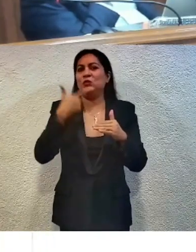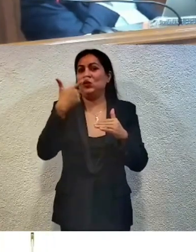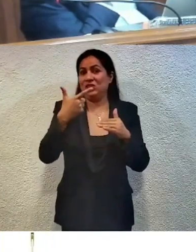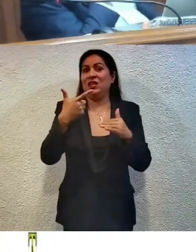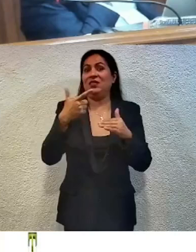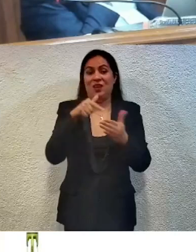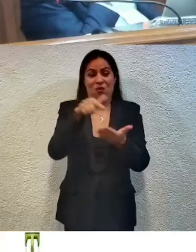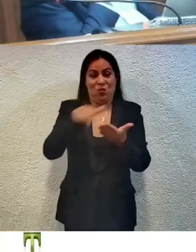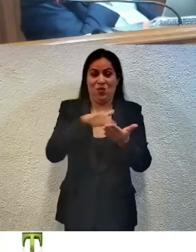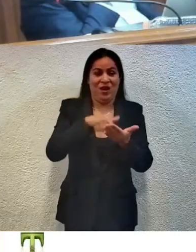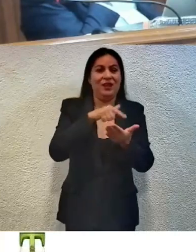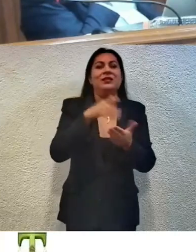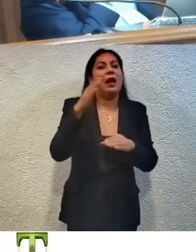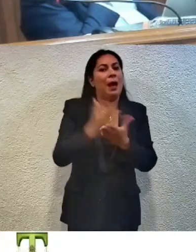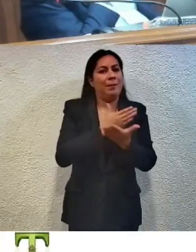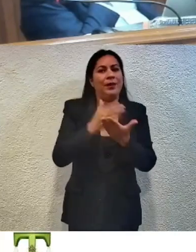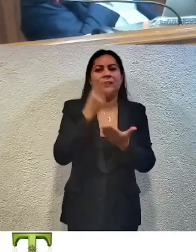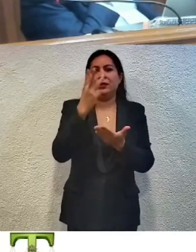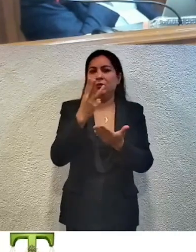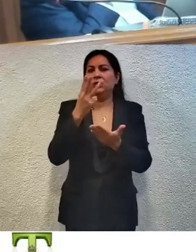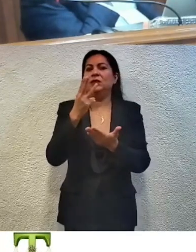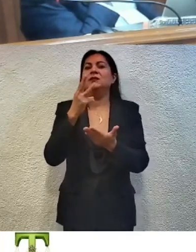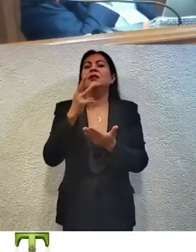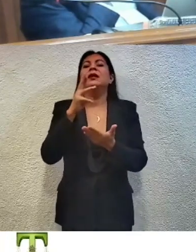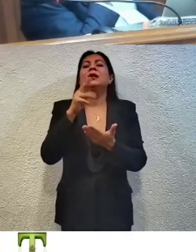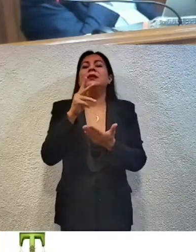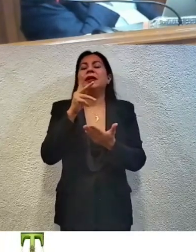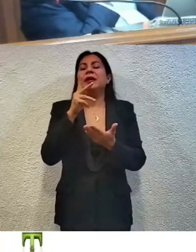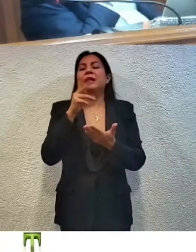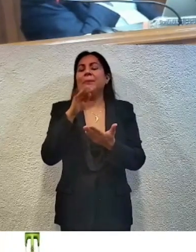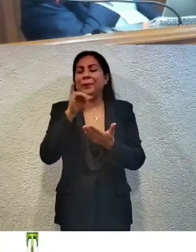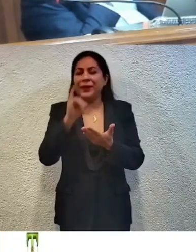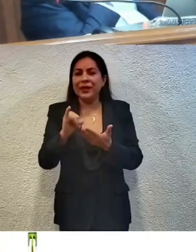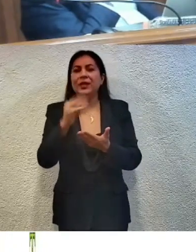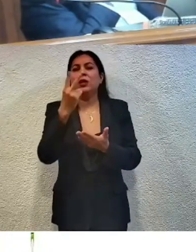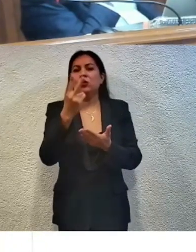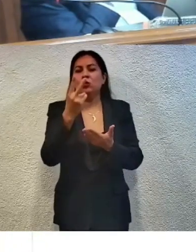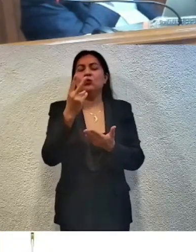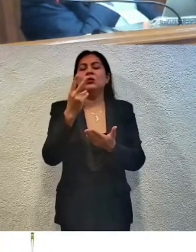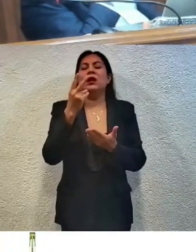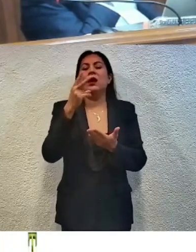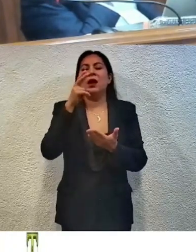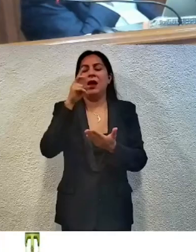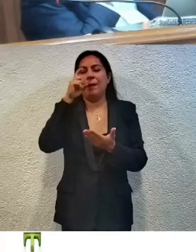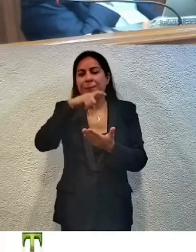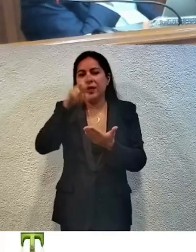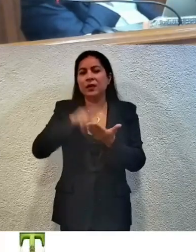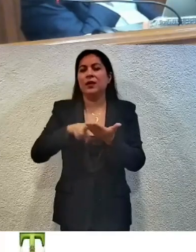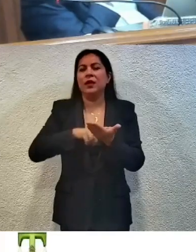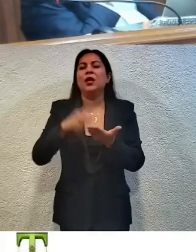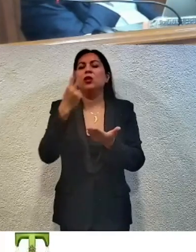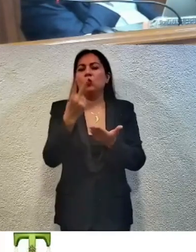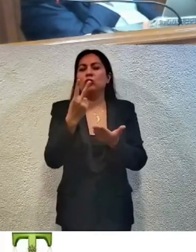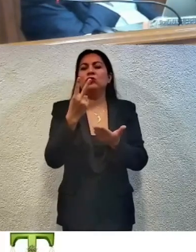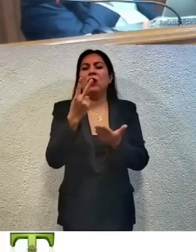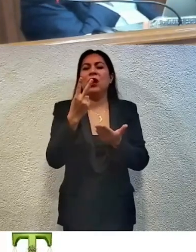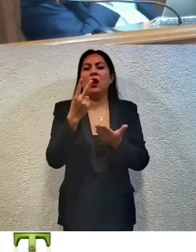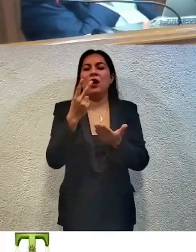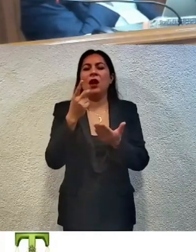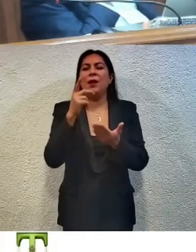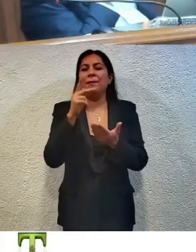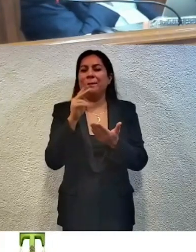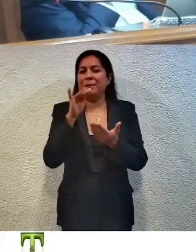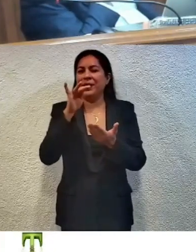además de las 3 curules al Partido Revolucionario Institucional, 2 al Partido Verde Ecologista de México, 2 al Partido de la